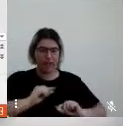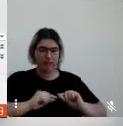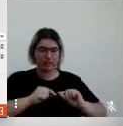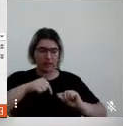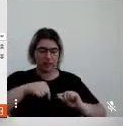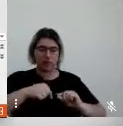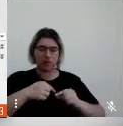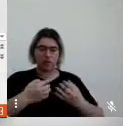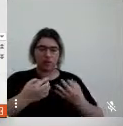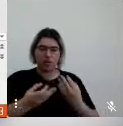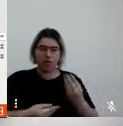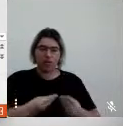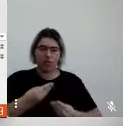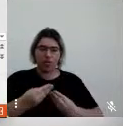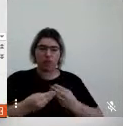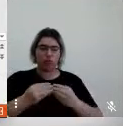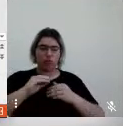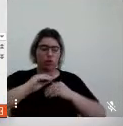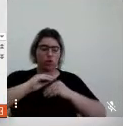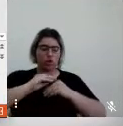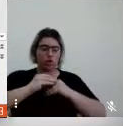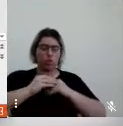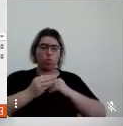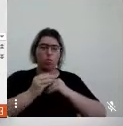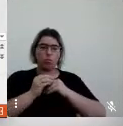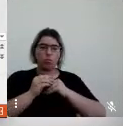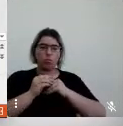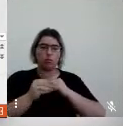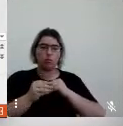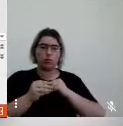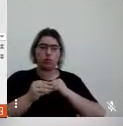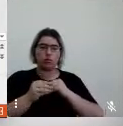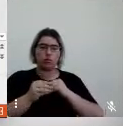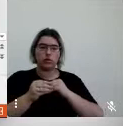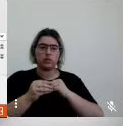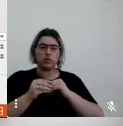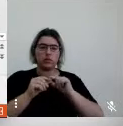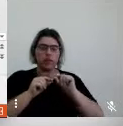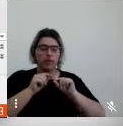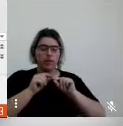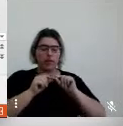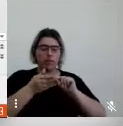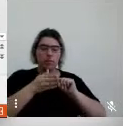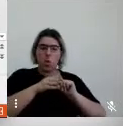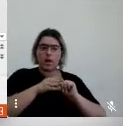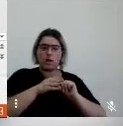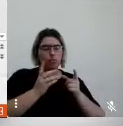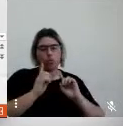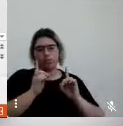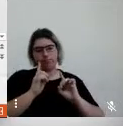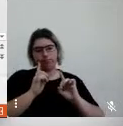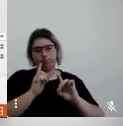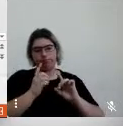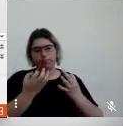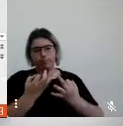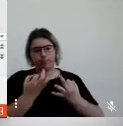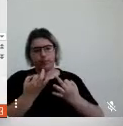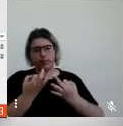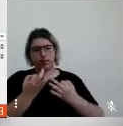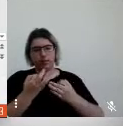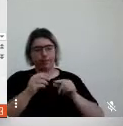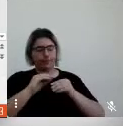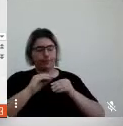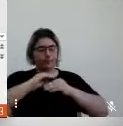capa mucosa, el moco, que es donde viven esas bacterias. Se mueren. No, lo que van a hacer esas bacterias es que van